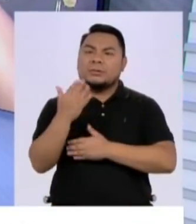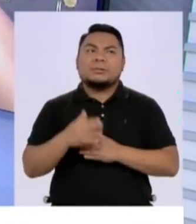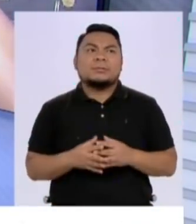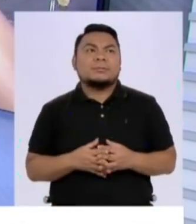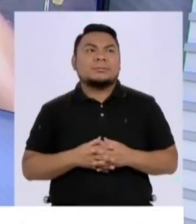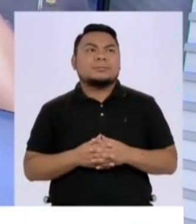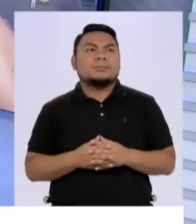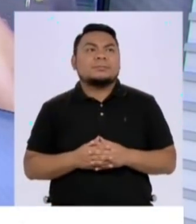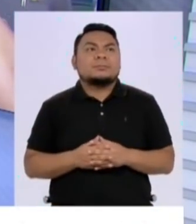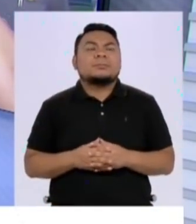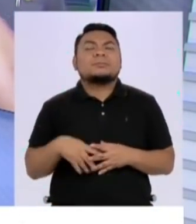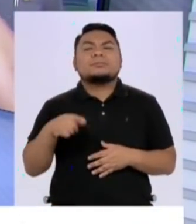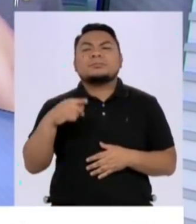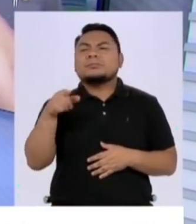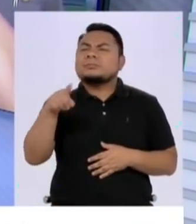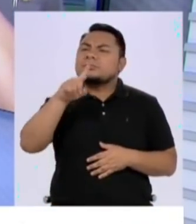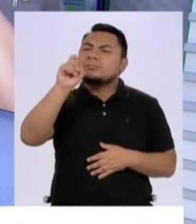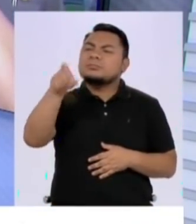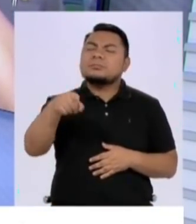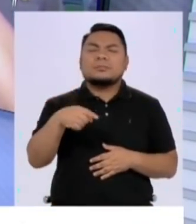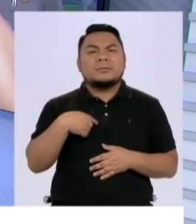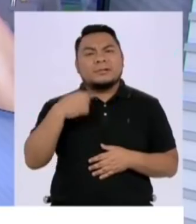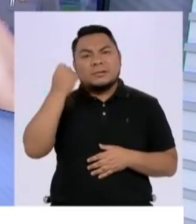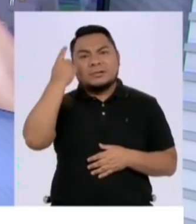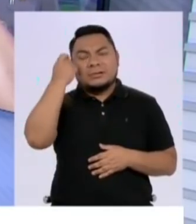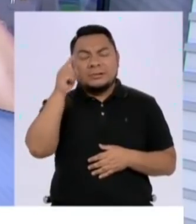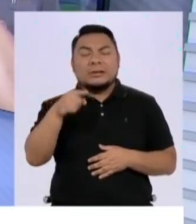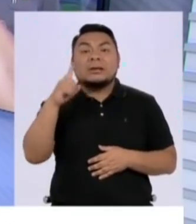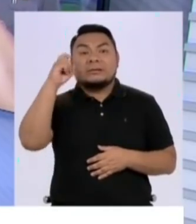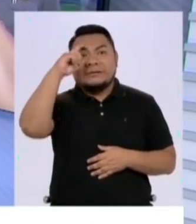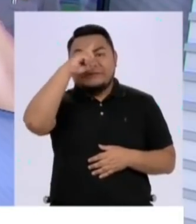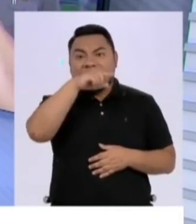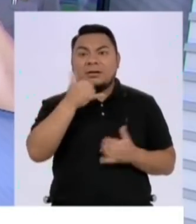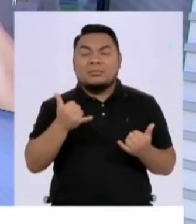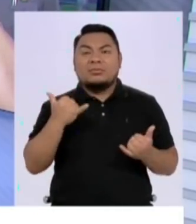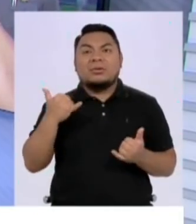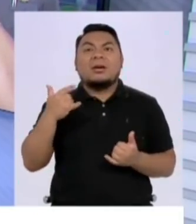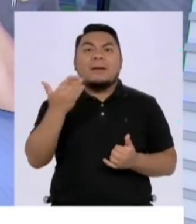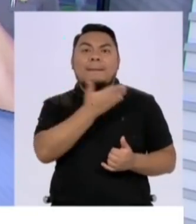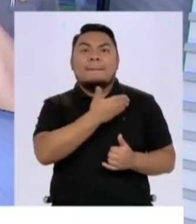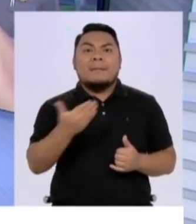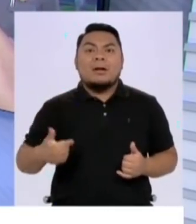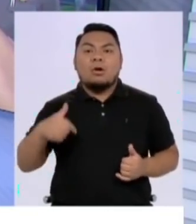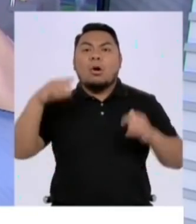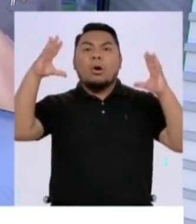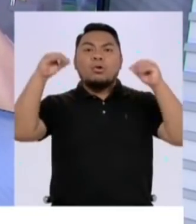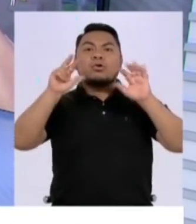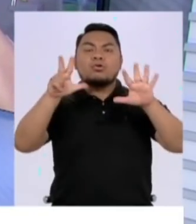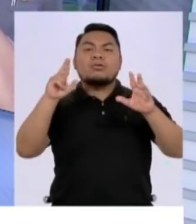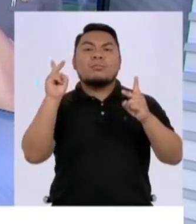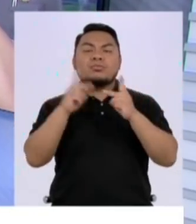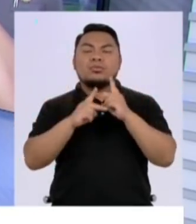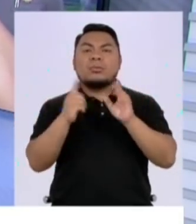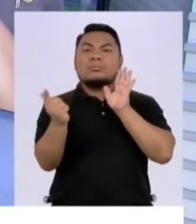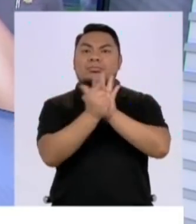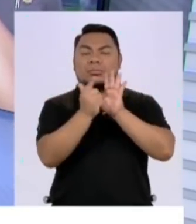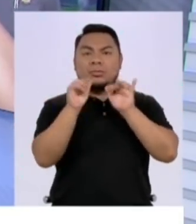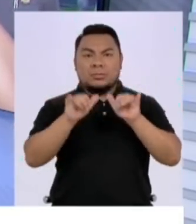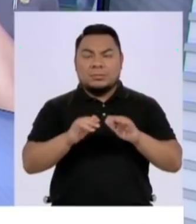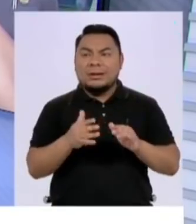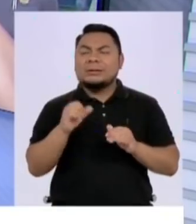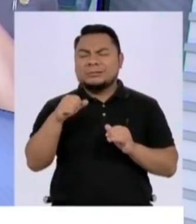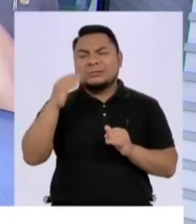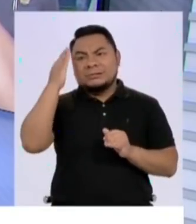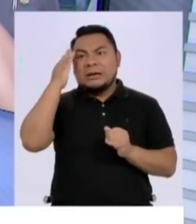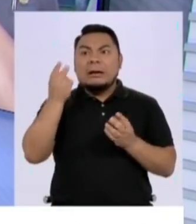¿cómo está? Entiendo que lo complicado es poder implementar las medidas de un momento a otro, ¿no? Por ejemplo, ayer hubo problemas con